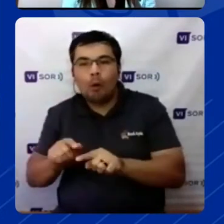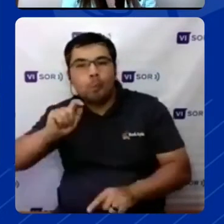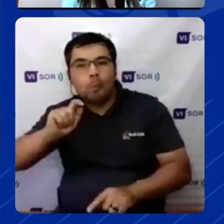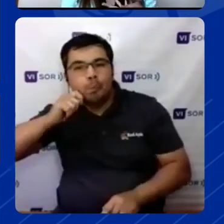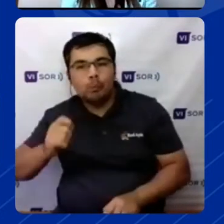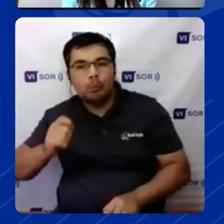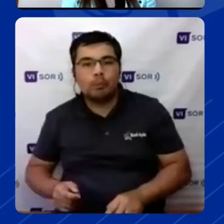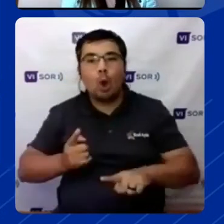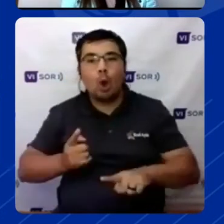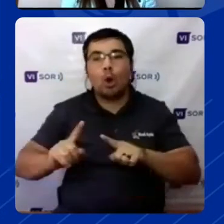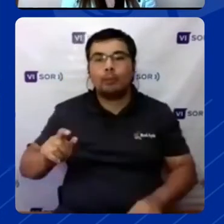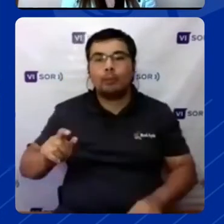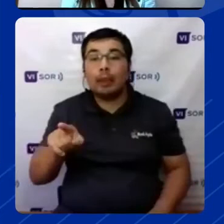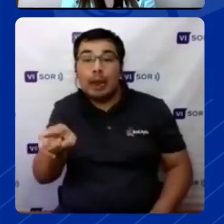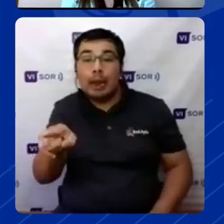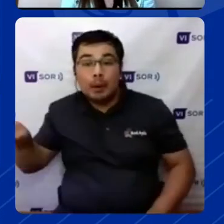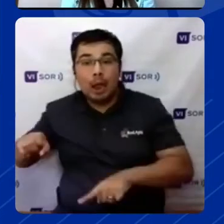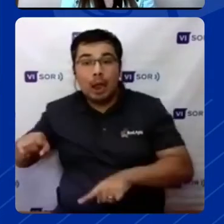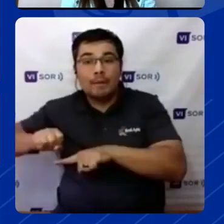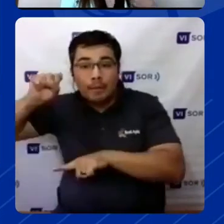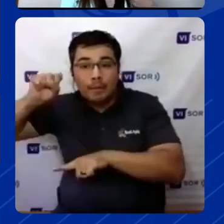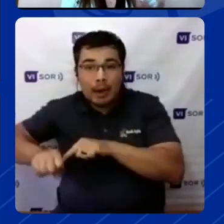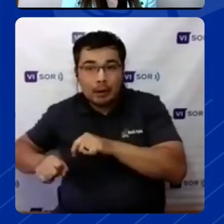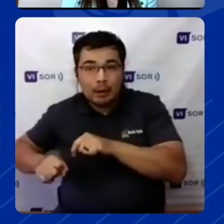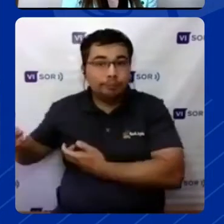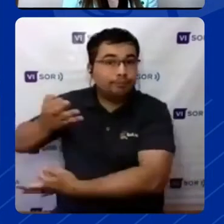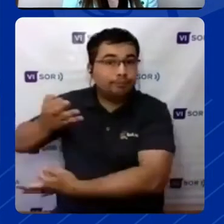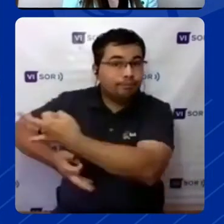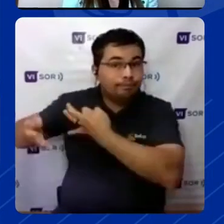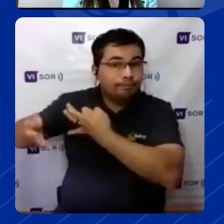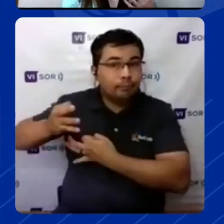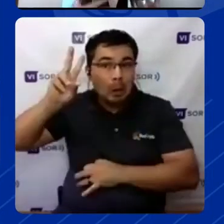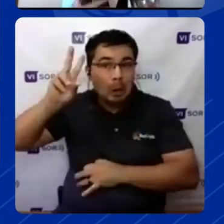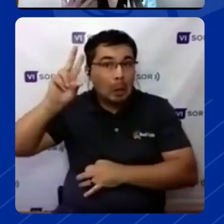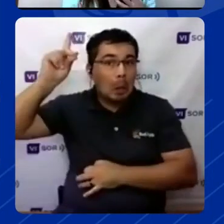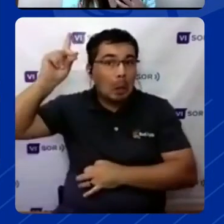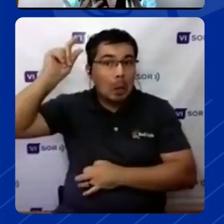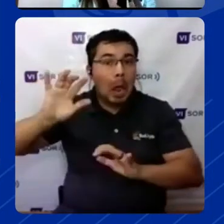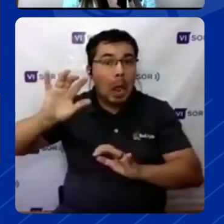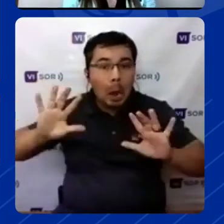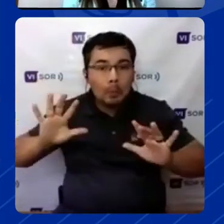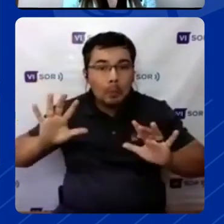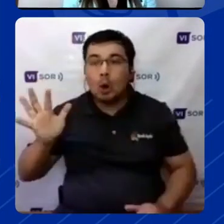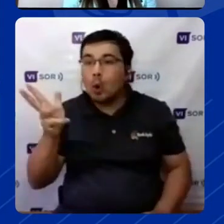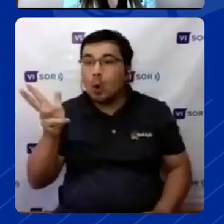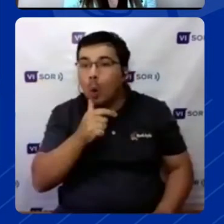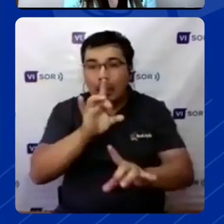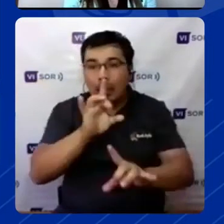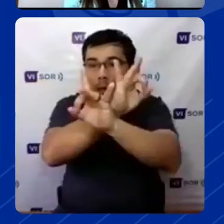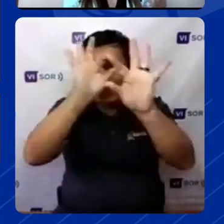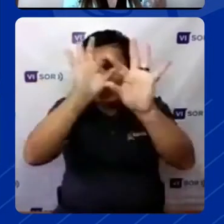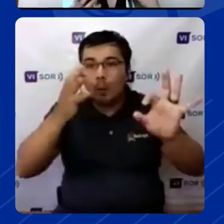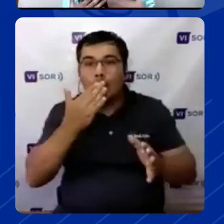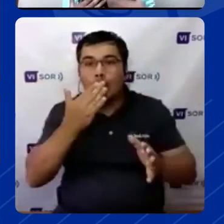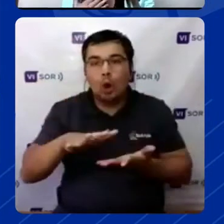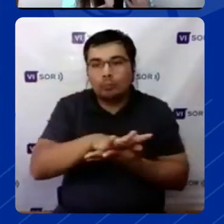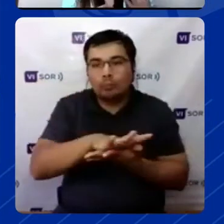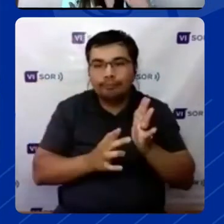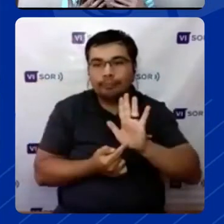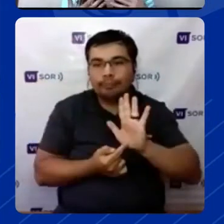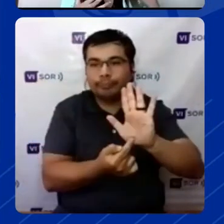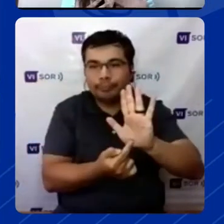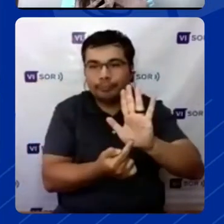como no queda muy claro, quizás sea mejor poner algún ejemplo. Y todas estas recomendaciones también el validador es el encargado de